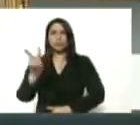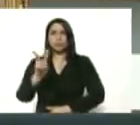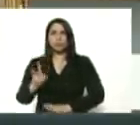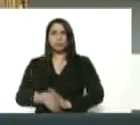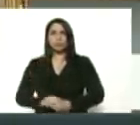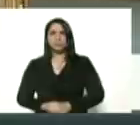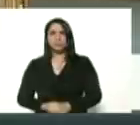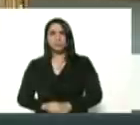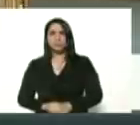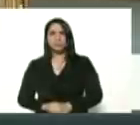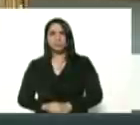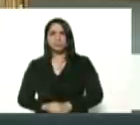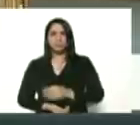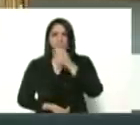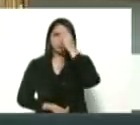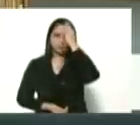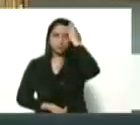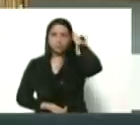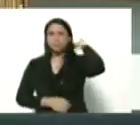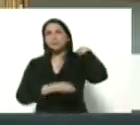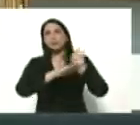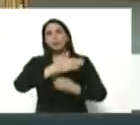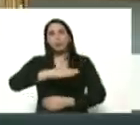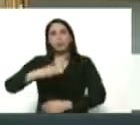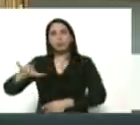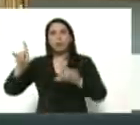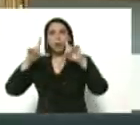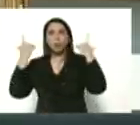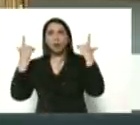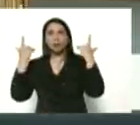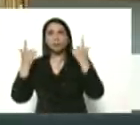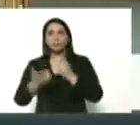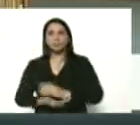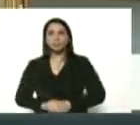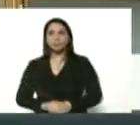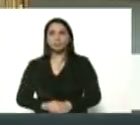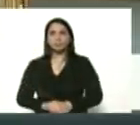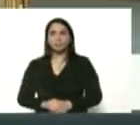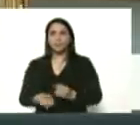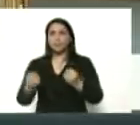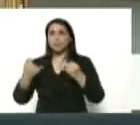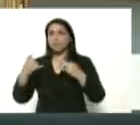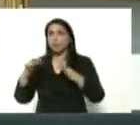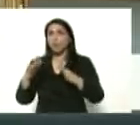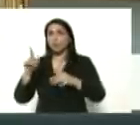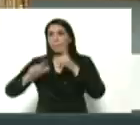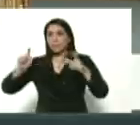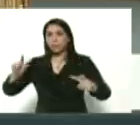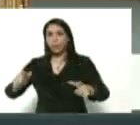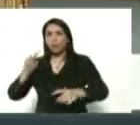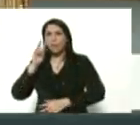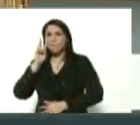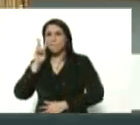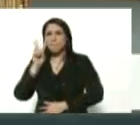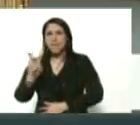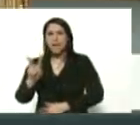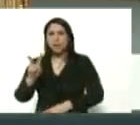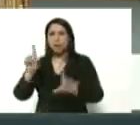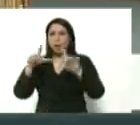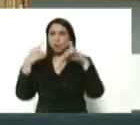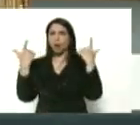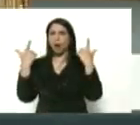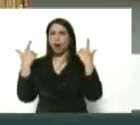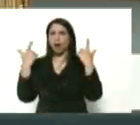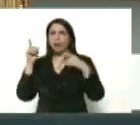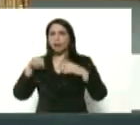de la costa de La Guaira. Muchos vecinos de La Guaira vieron, inclusive